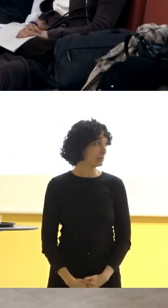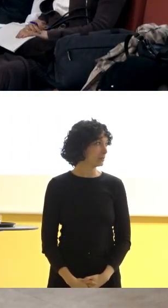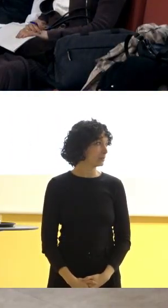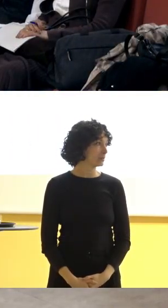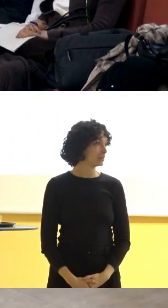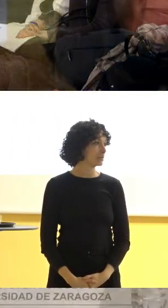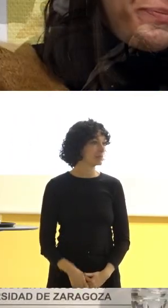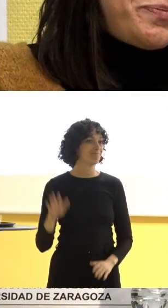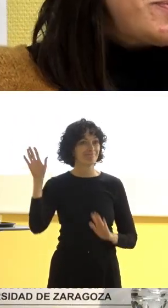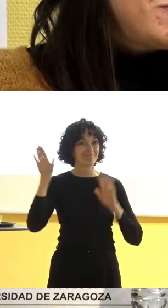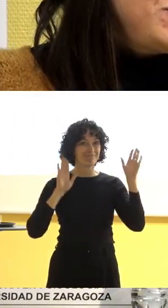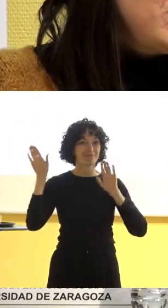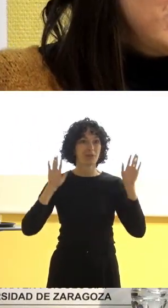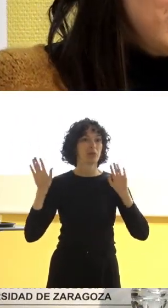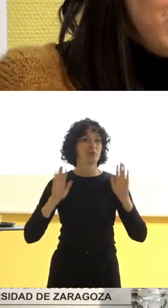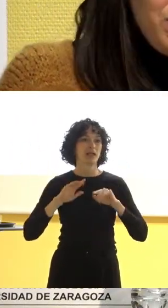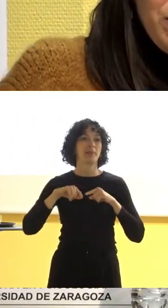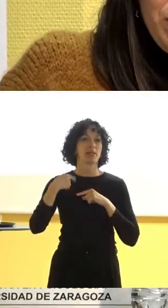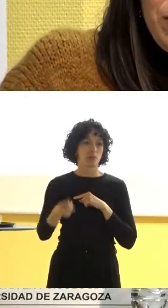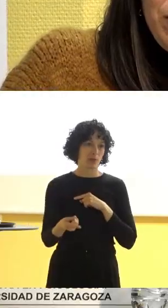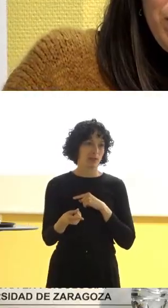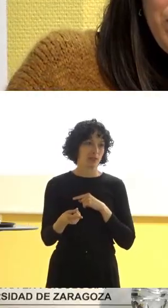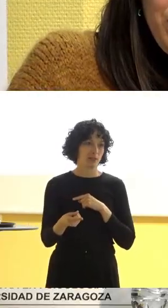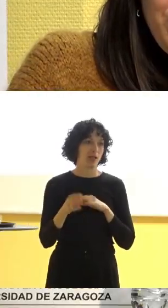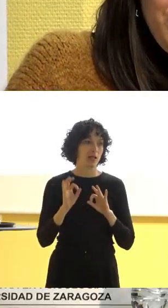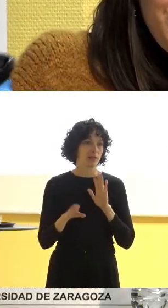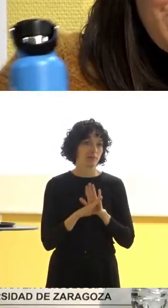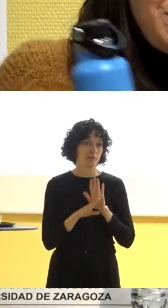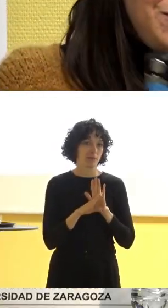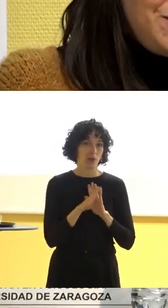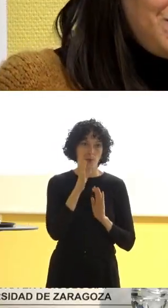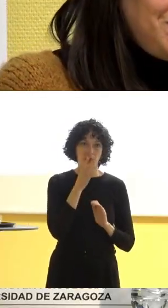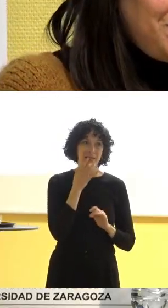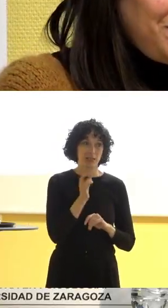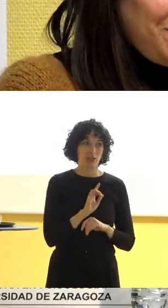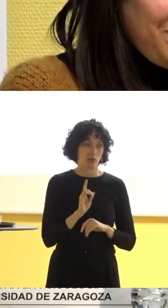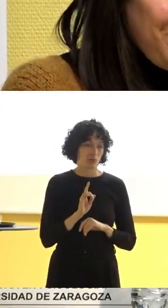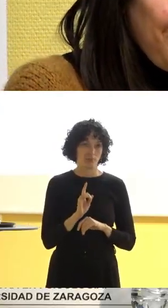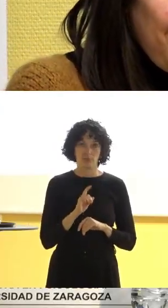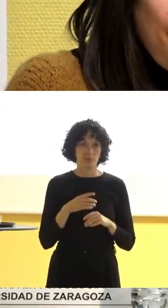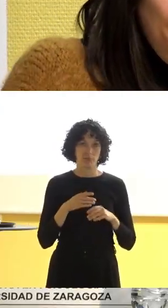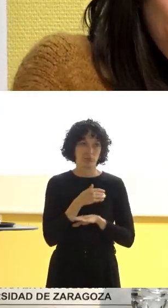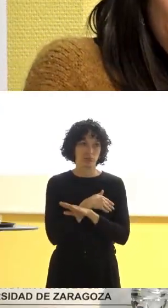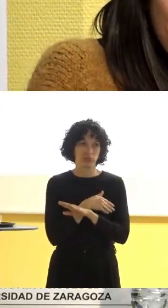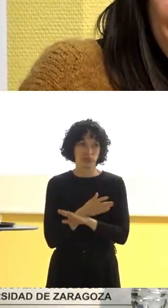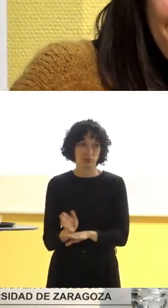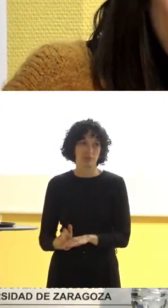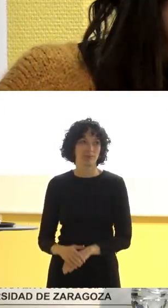Estáis levantando manos, pero vamos a dejarlo para después, si no os importa, para poder avanzar, que si no vamos a crear mucho retraso.